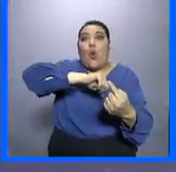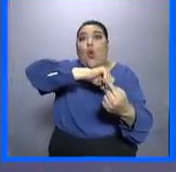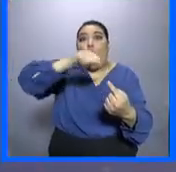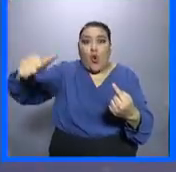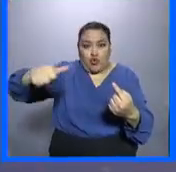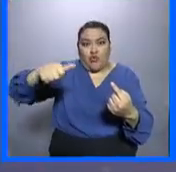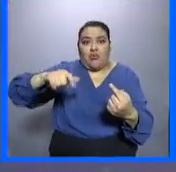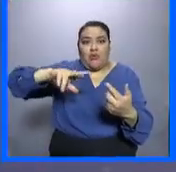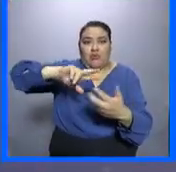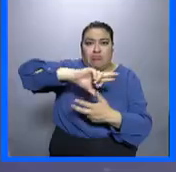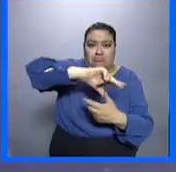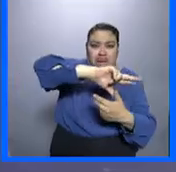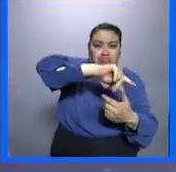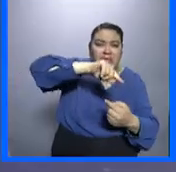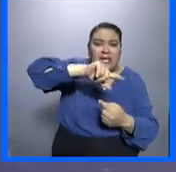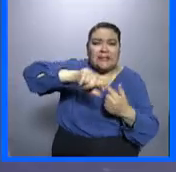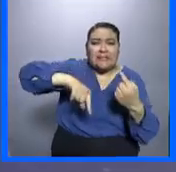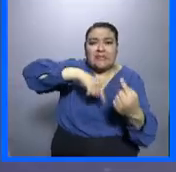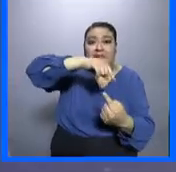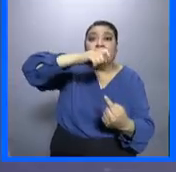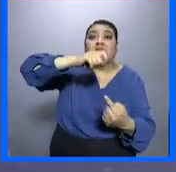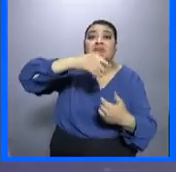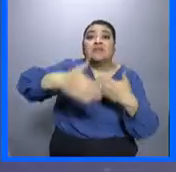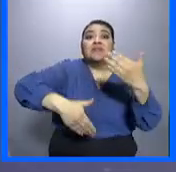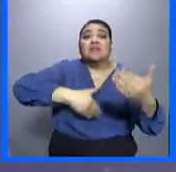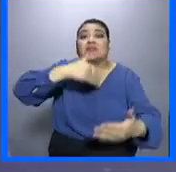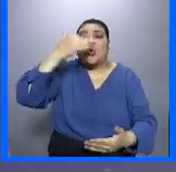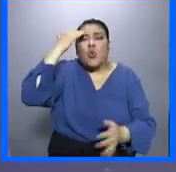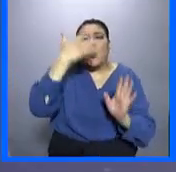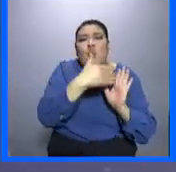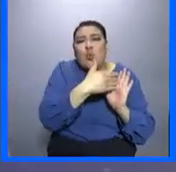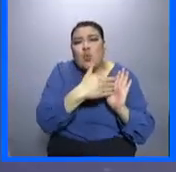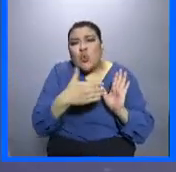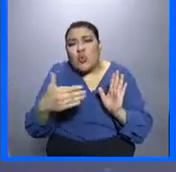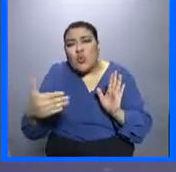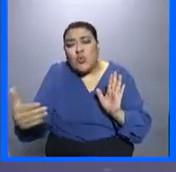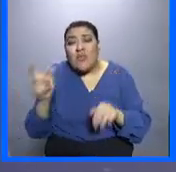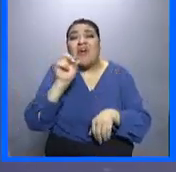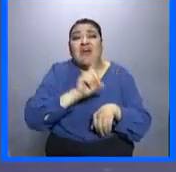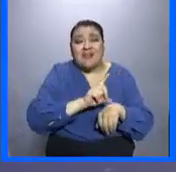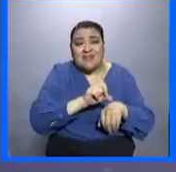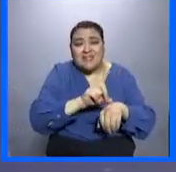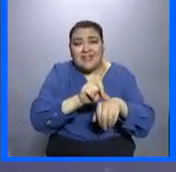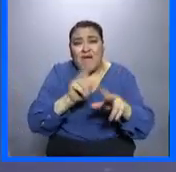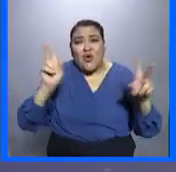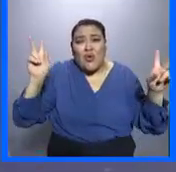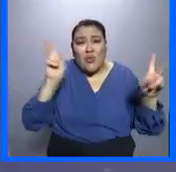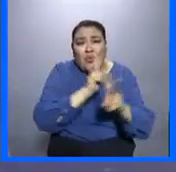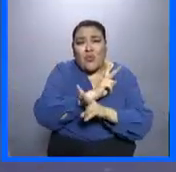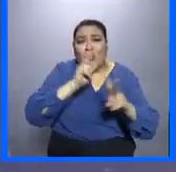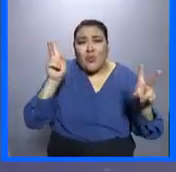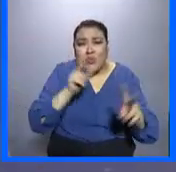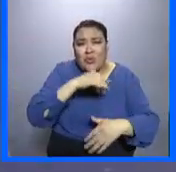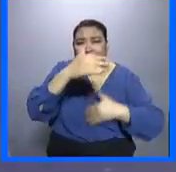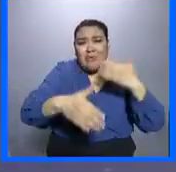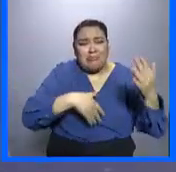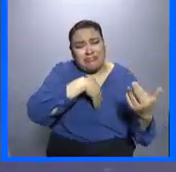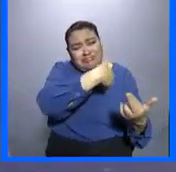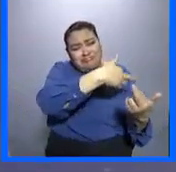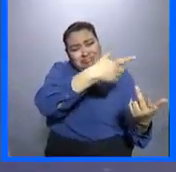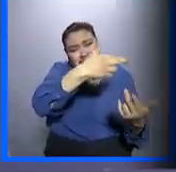otros fenómenos. Esto ocasiona un riesgo de un periodo prolongado de varios días de vientos potencialmente